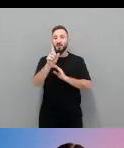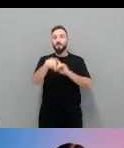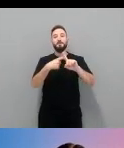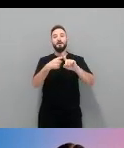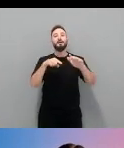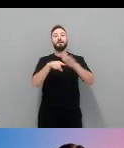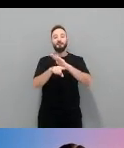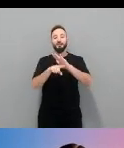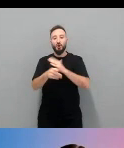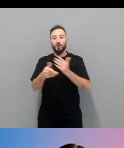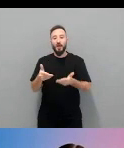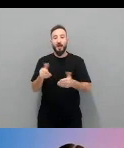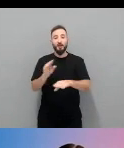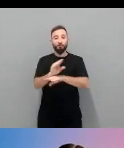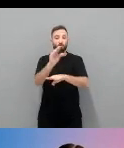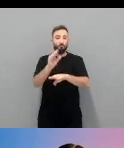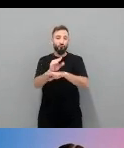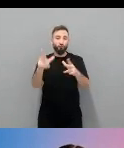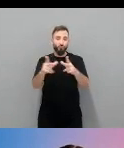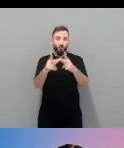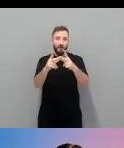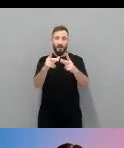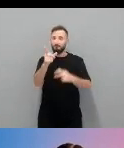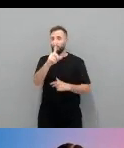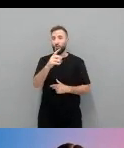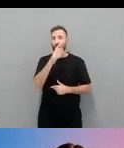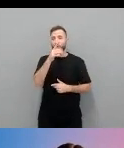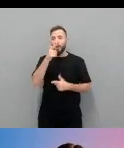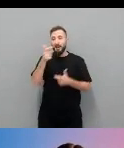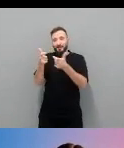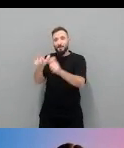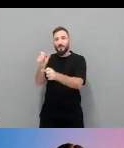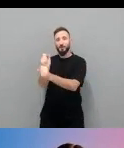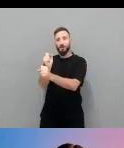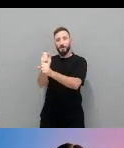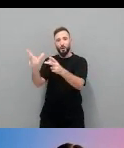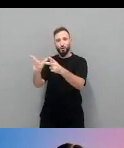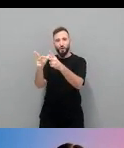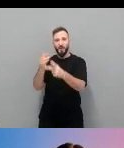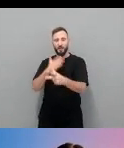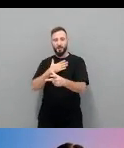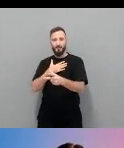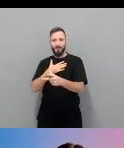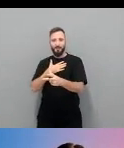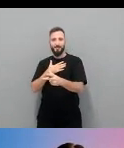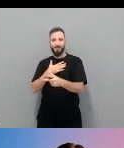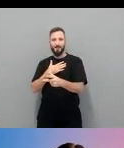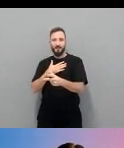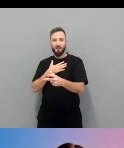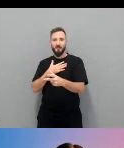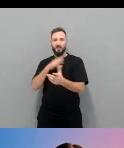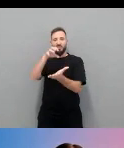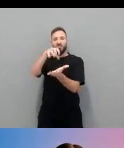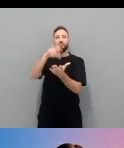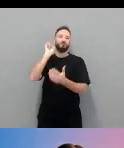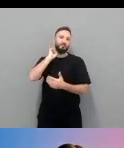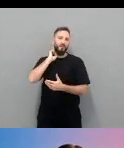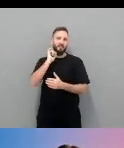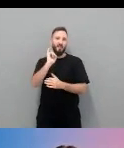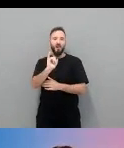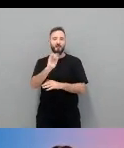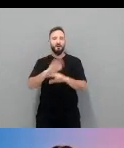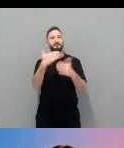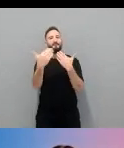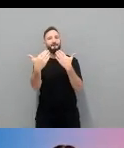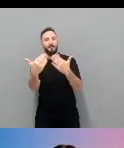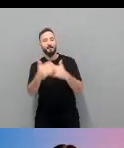ayudas sociales, porque para eso están los departamentos también de trabajo social de vuestros centros de ASPACE.